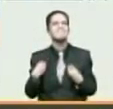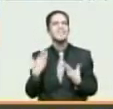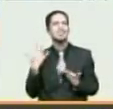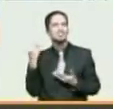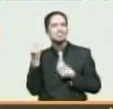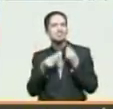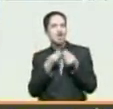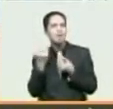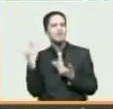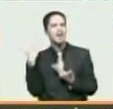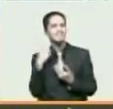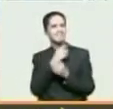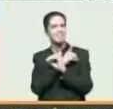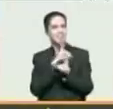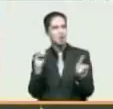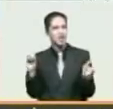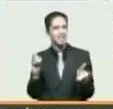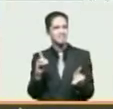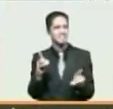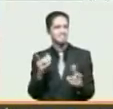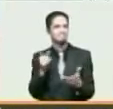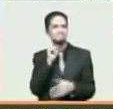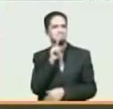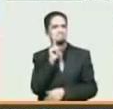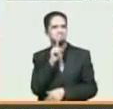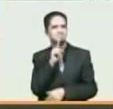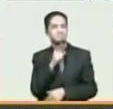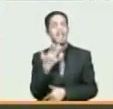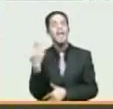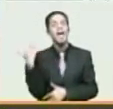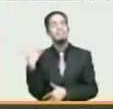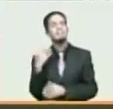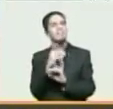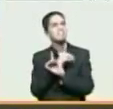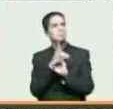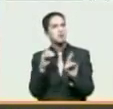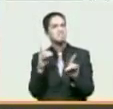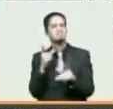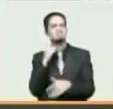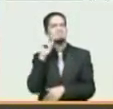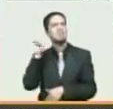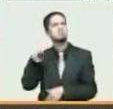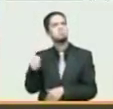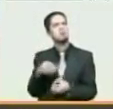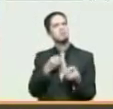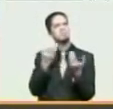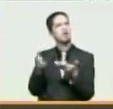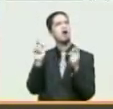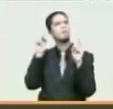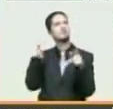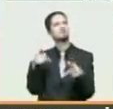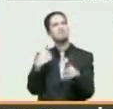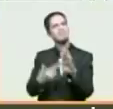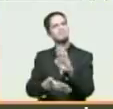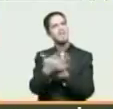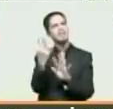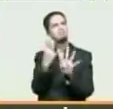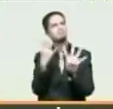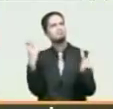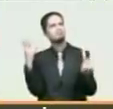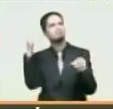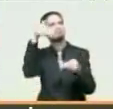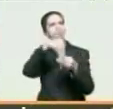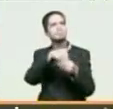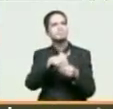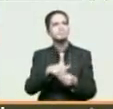República. Y en la Cuarta República jamás le dieron esa oportunidad de ir a expresarse el poder constituyente originario. Solo